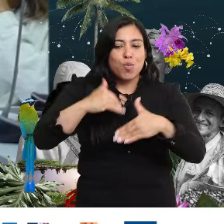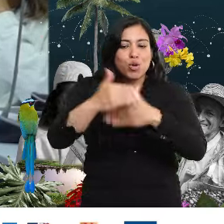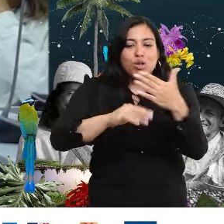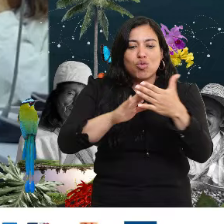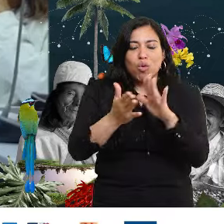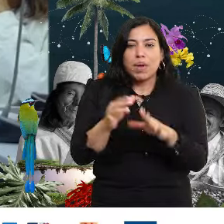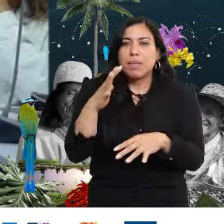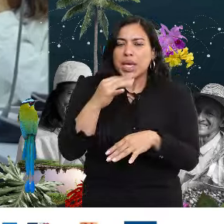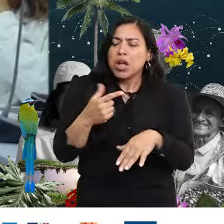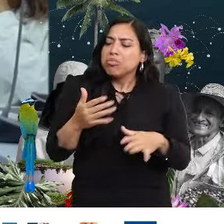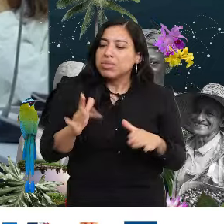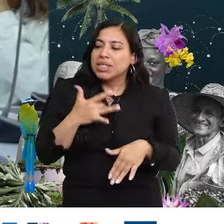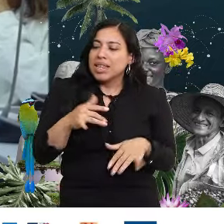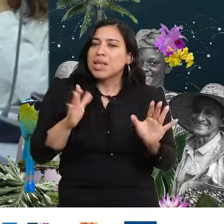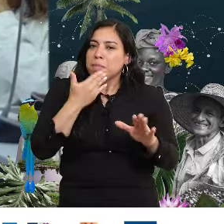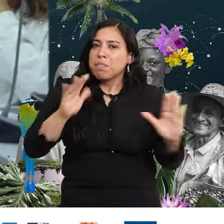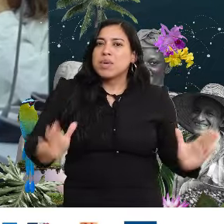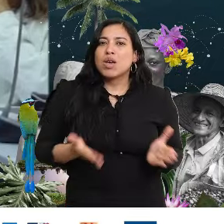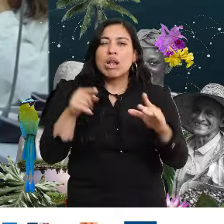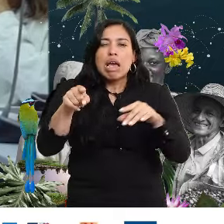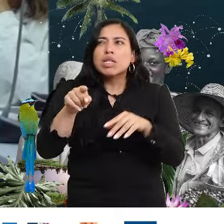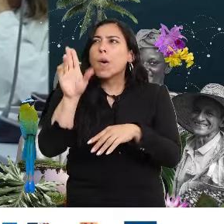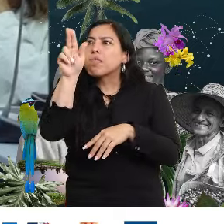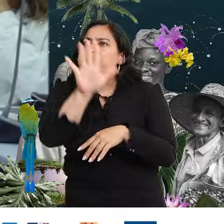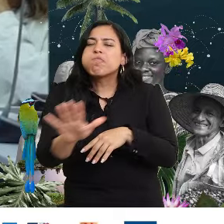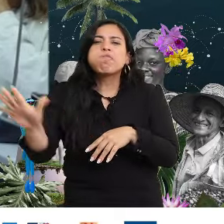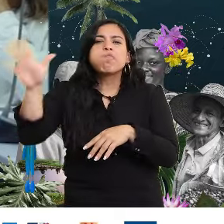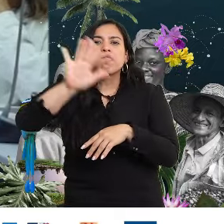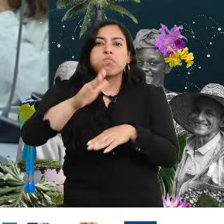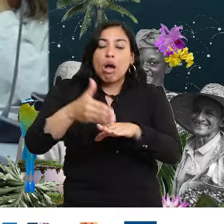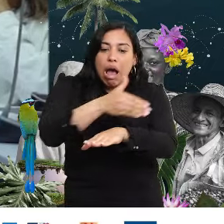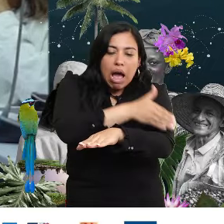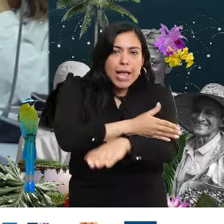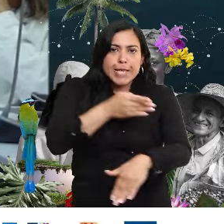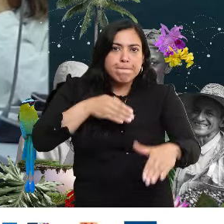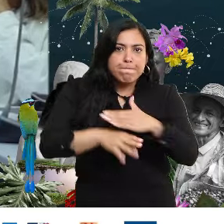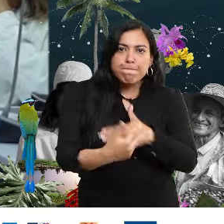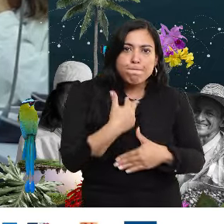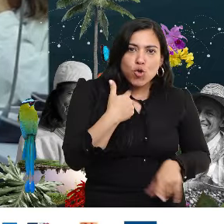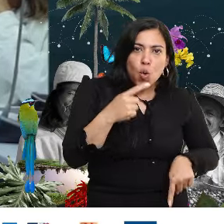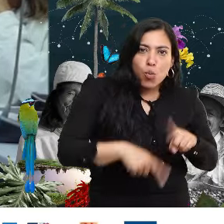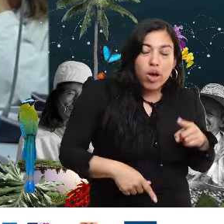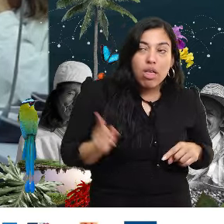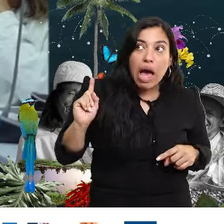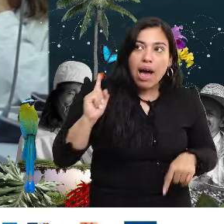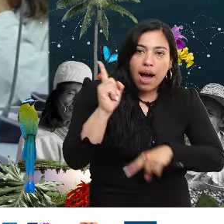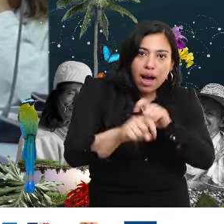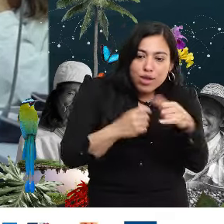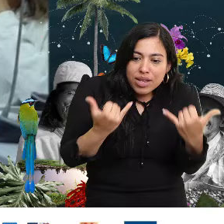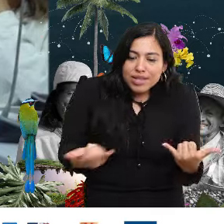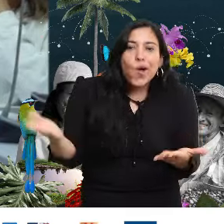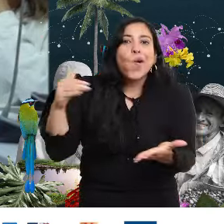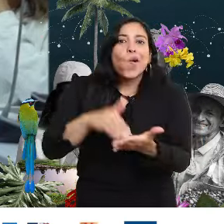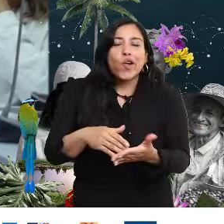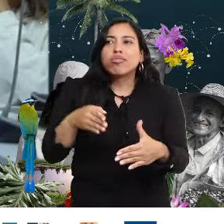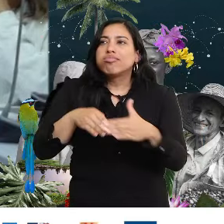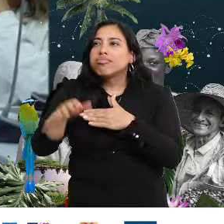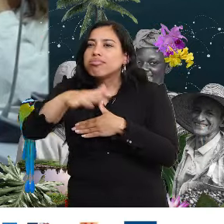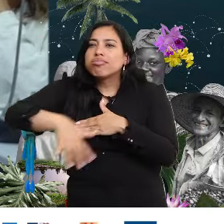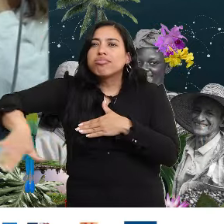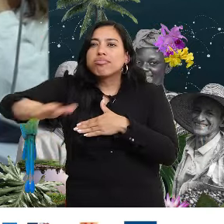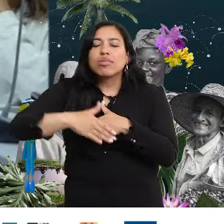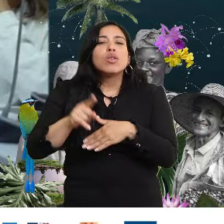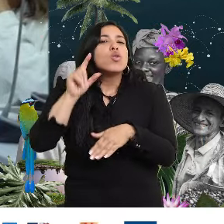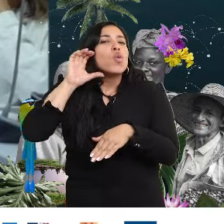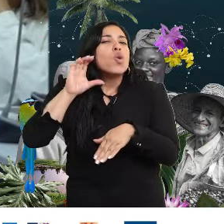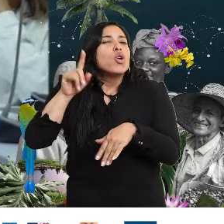fue un paso adelante, de esos territorios a los que no habíamos podido acceder por años, y de lo que emerge,